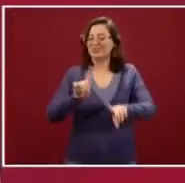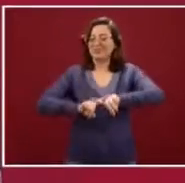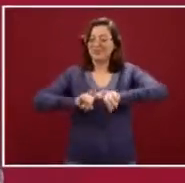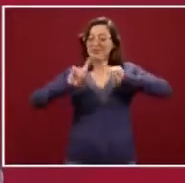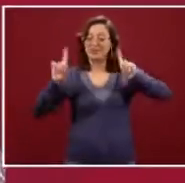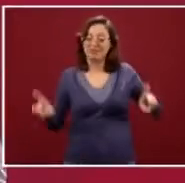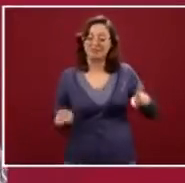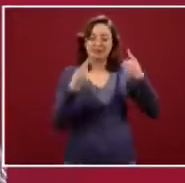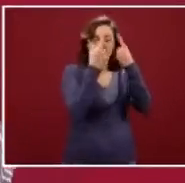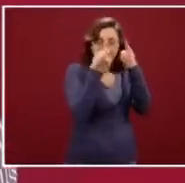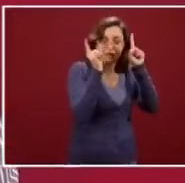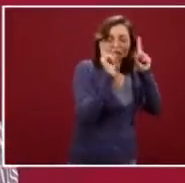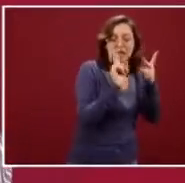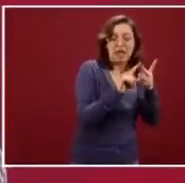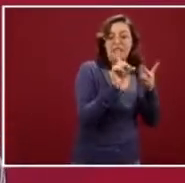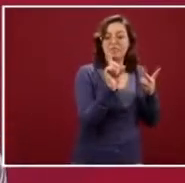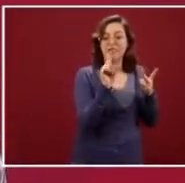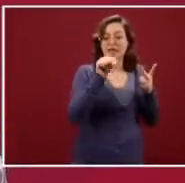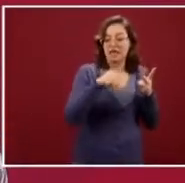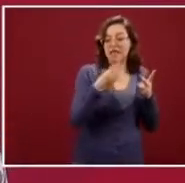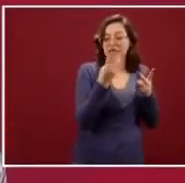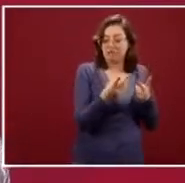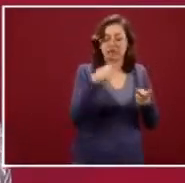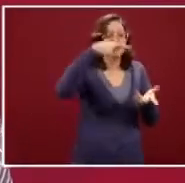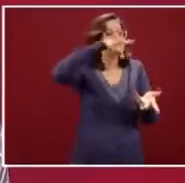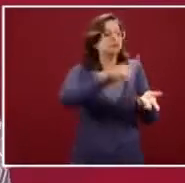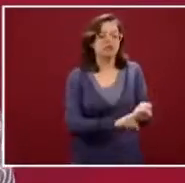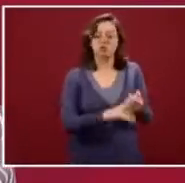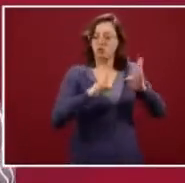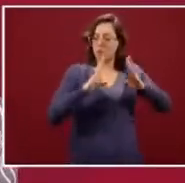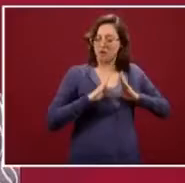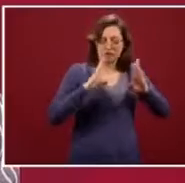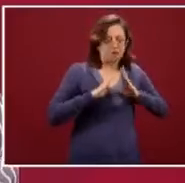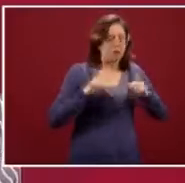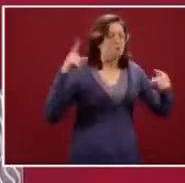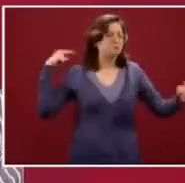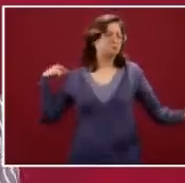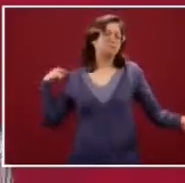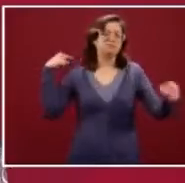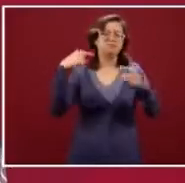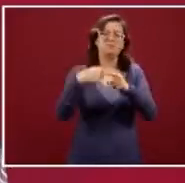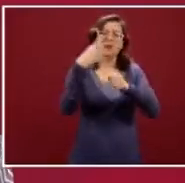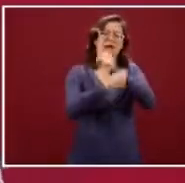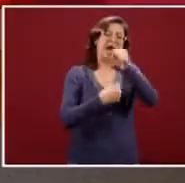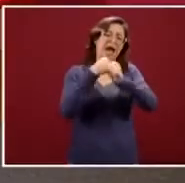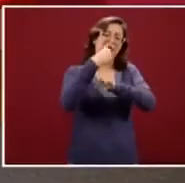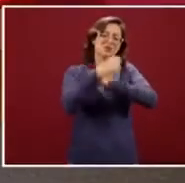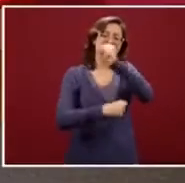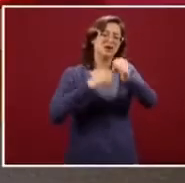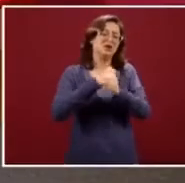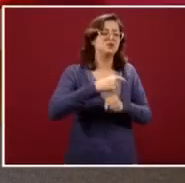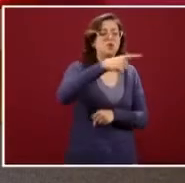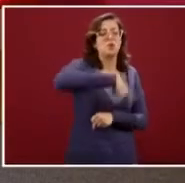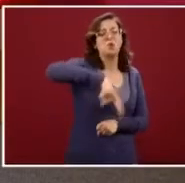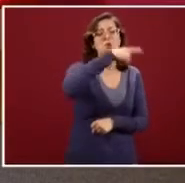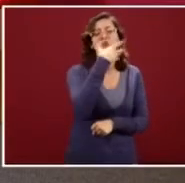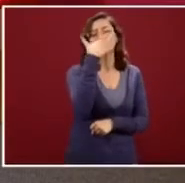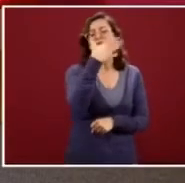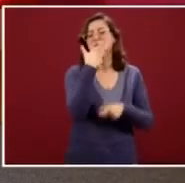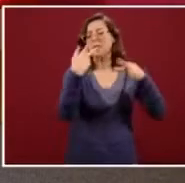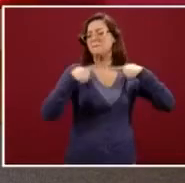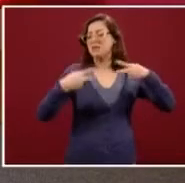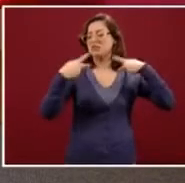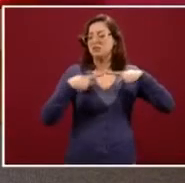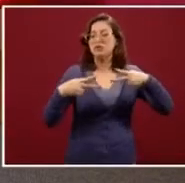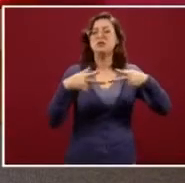plan DN3 son planes que existen en las Fuerzas Armadas Mexicanas desde hace muchísimos años para apoyar a la población civil